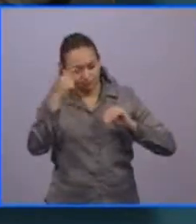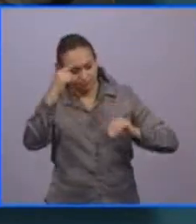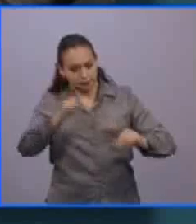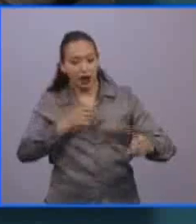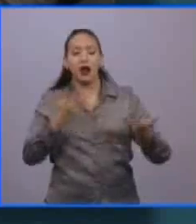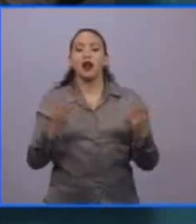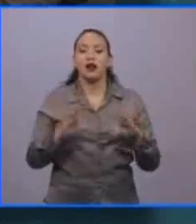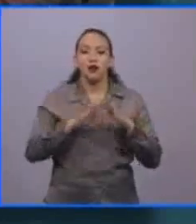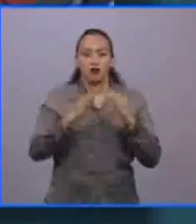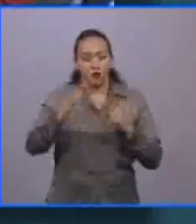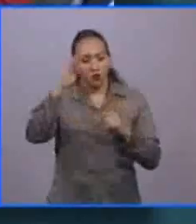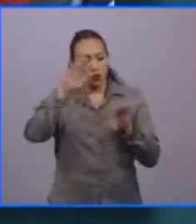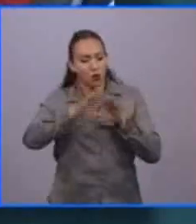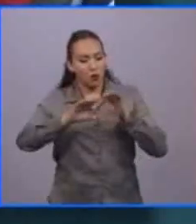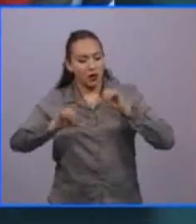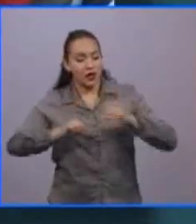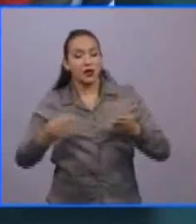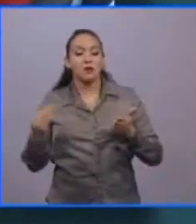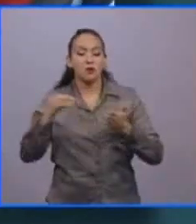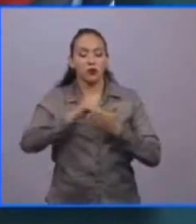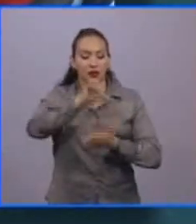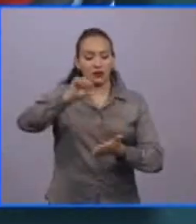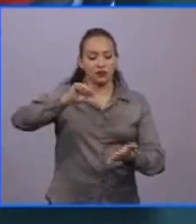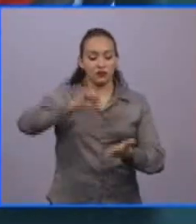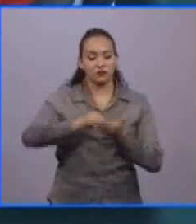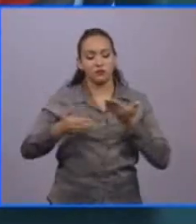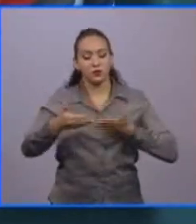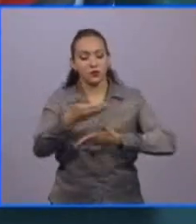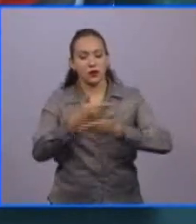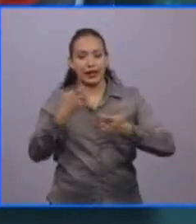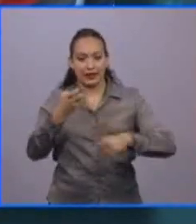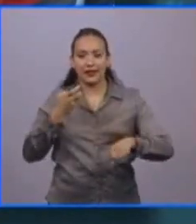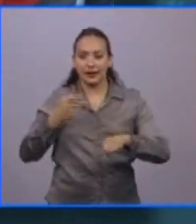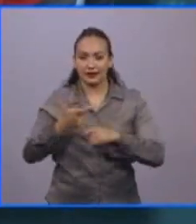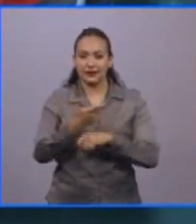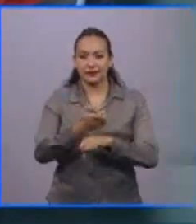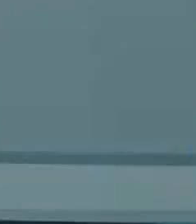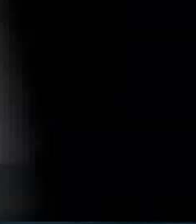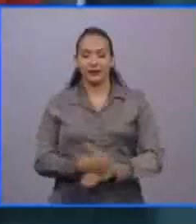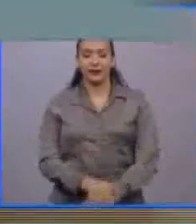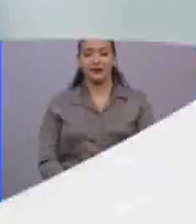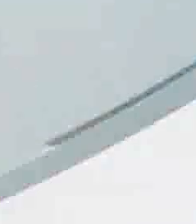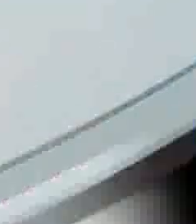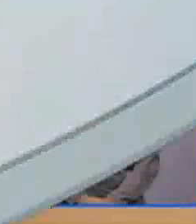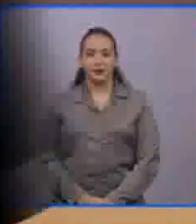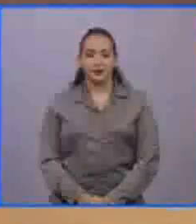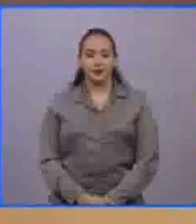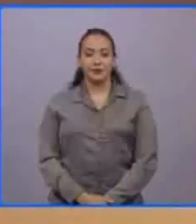necesarias que permitan crear el Centro de Convivencia Familiar del Estado.